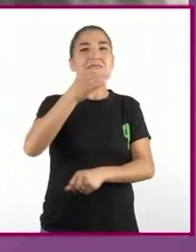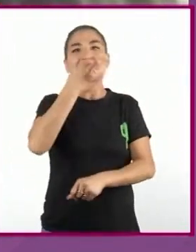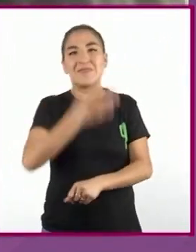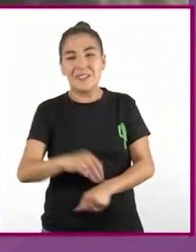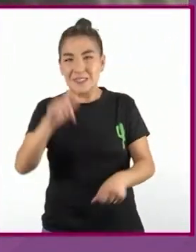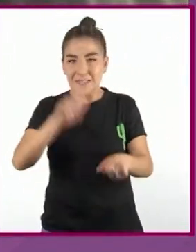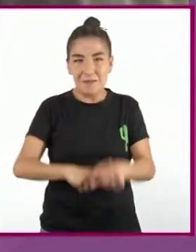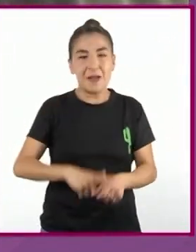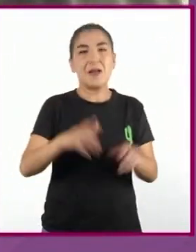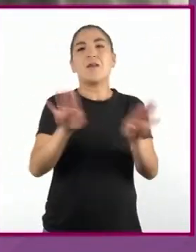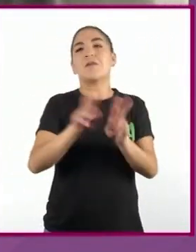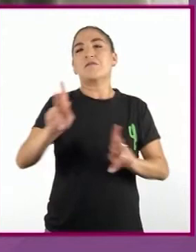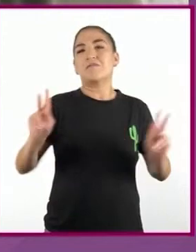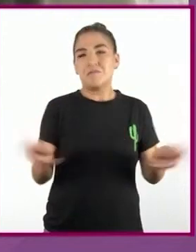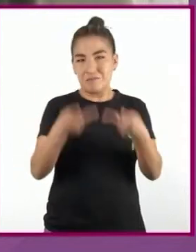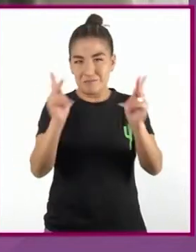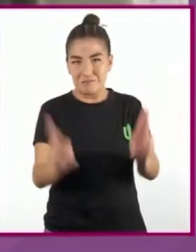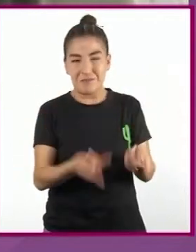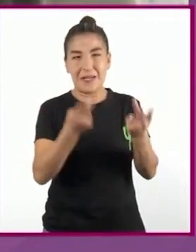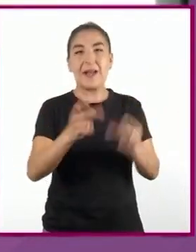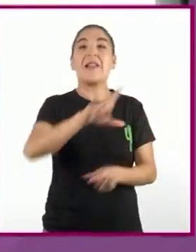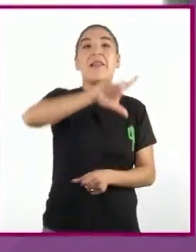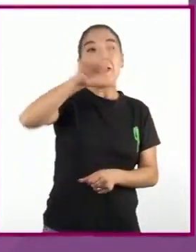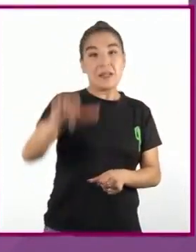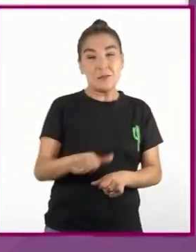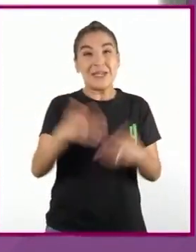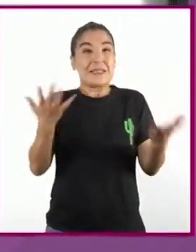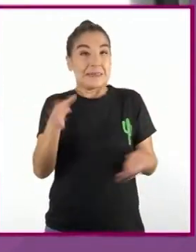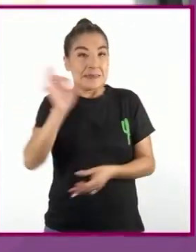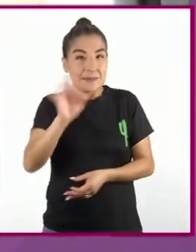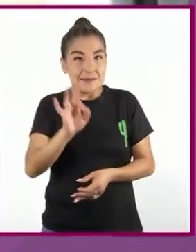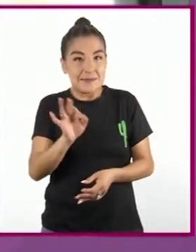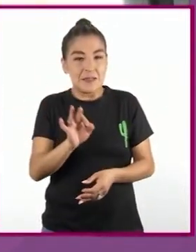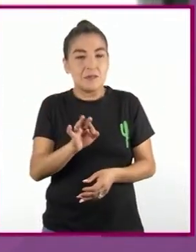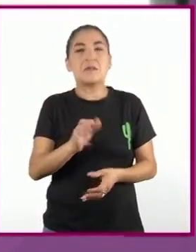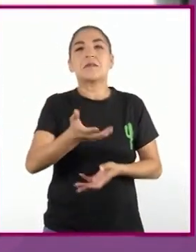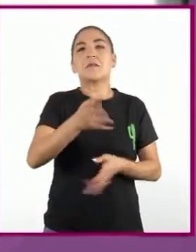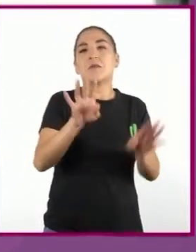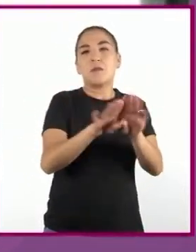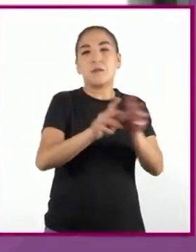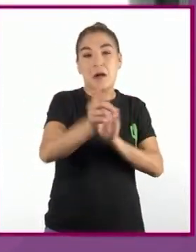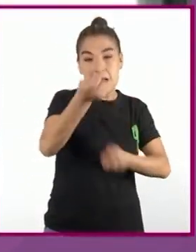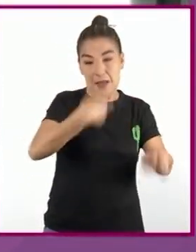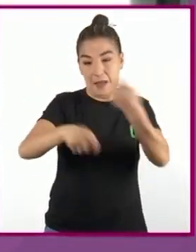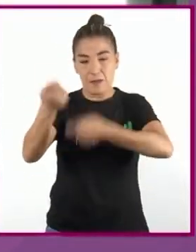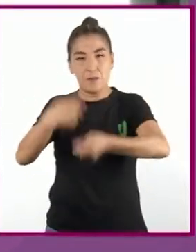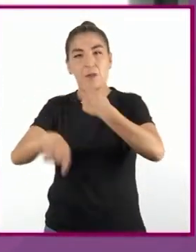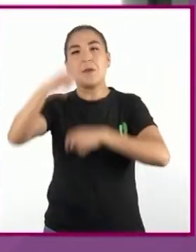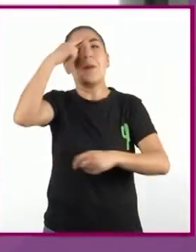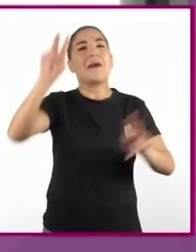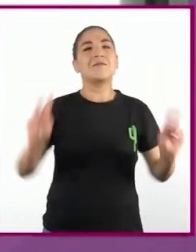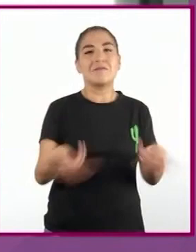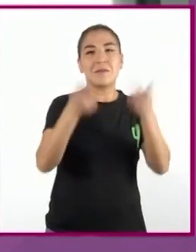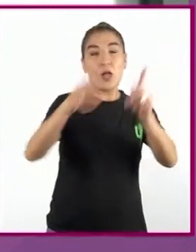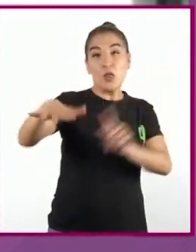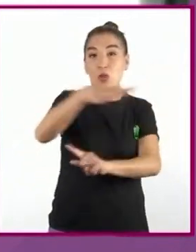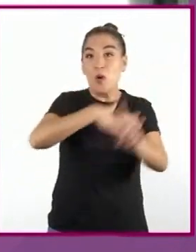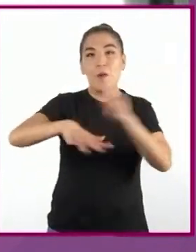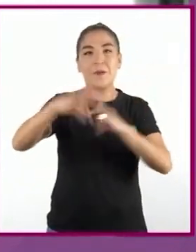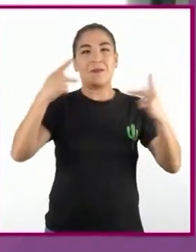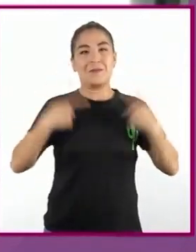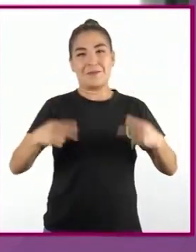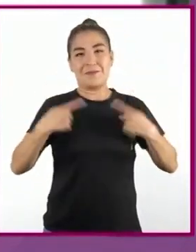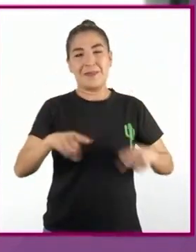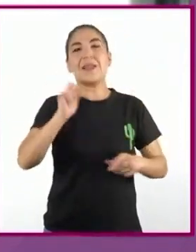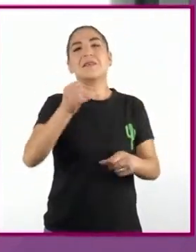producción. Y después, posiblemente a nivel de intercambio, lo introduce en el mercado para que toda la población